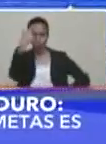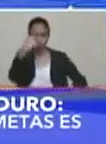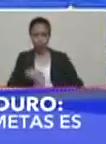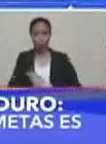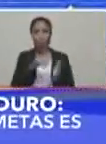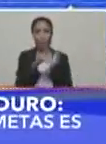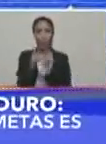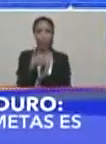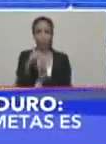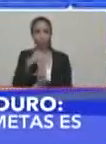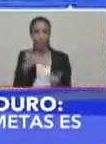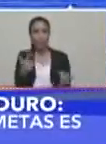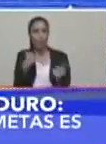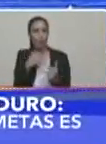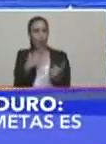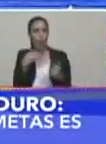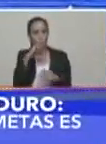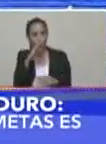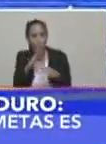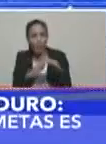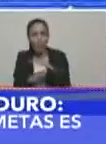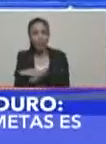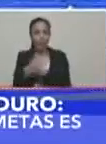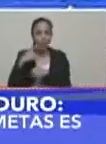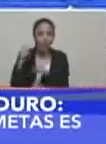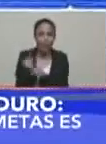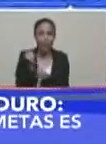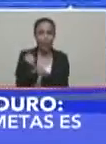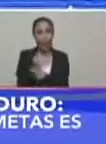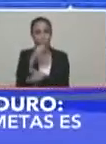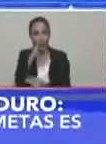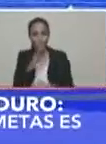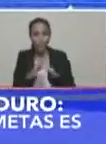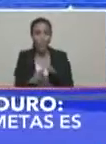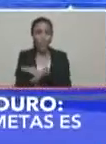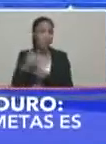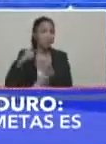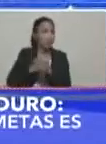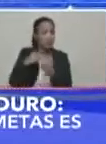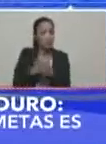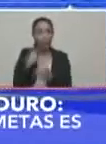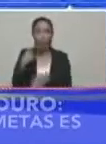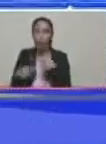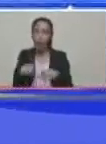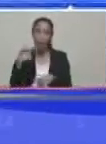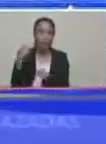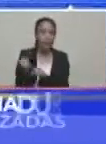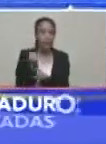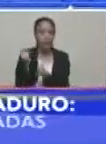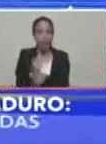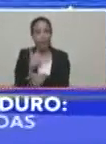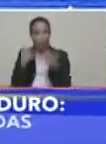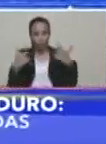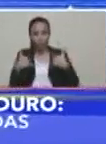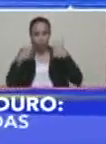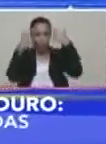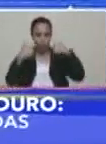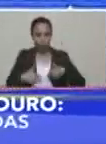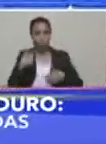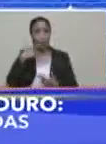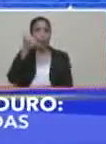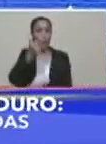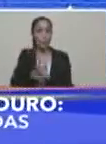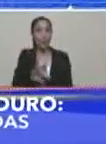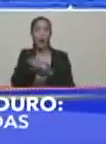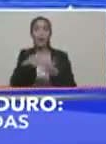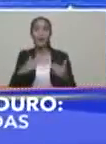Cristo antiimperialista, sí. Desde el Cristo de los que luchan todos los días. Le pido a nuestro pueblo en esta Semana